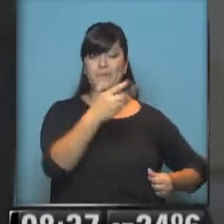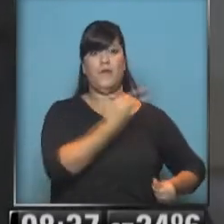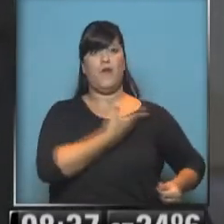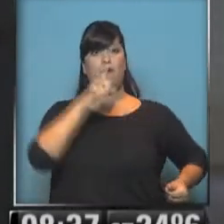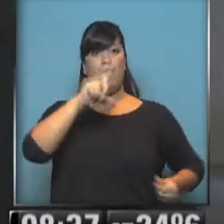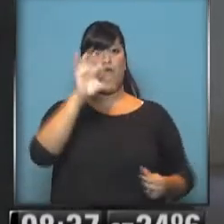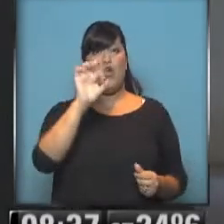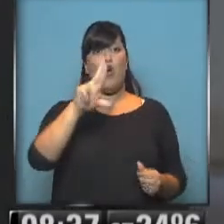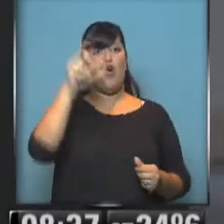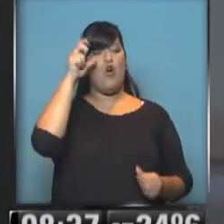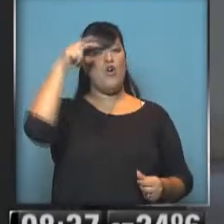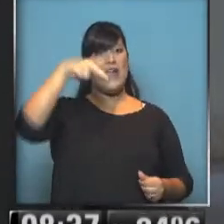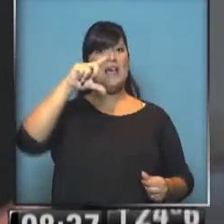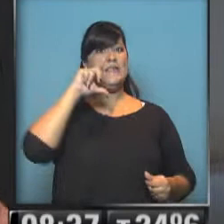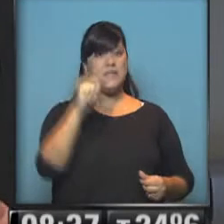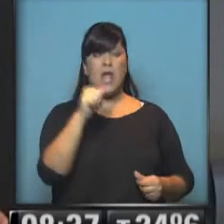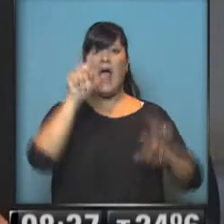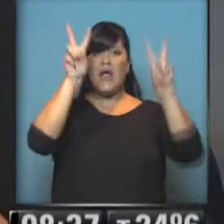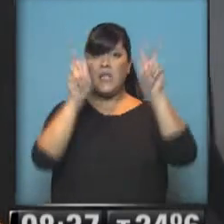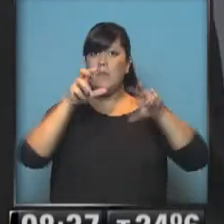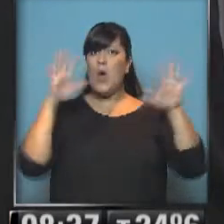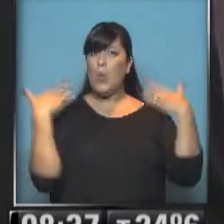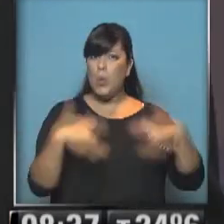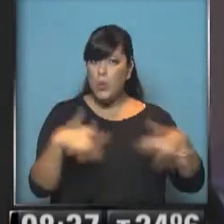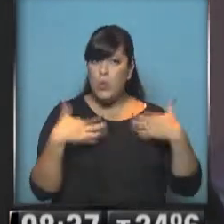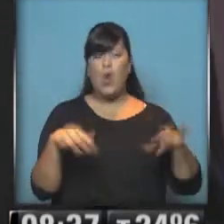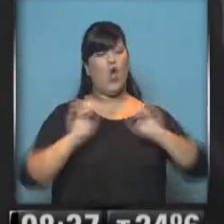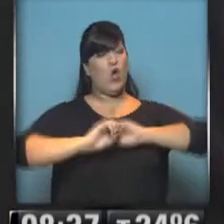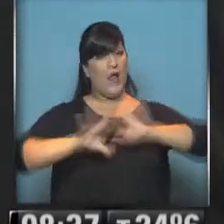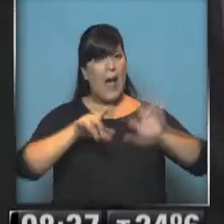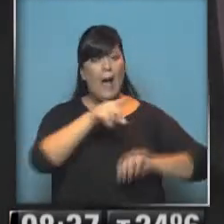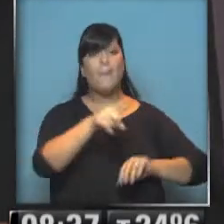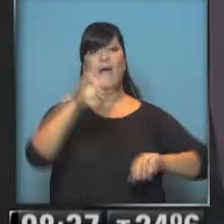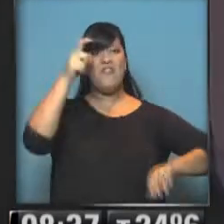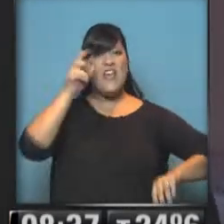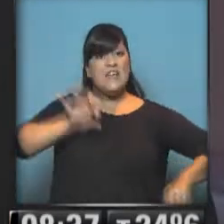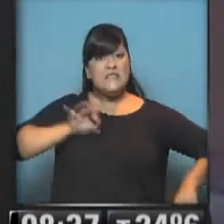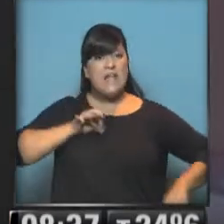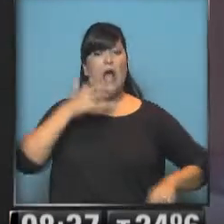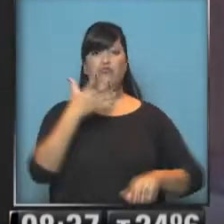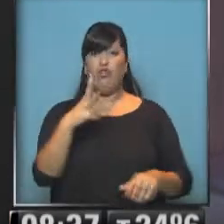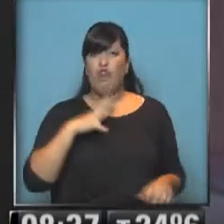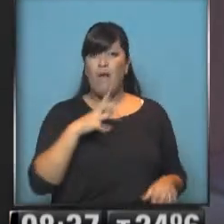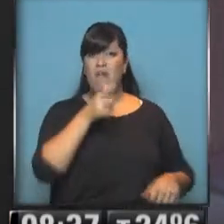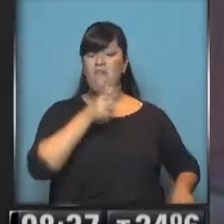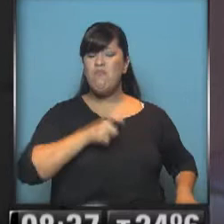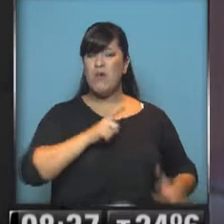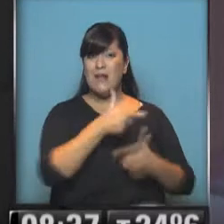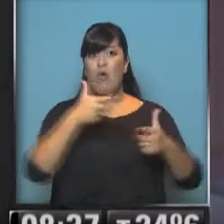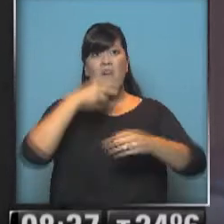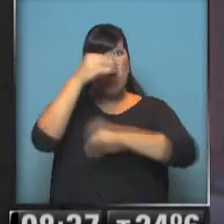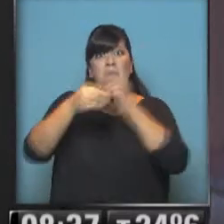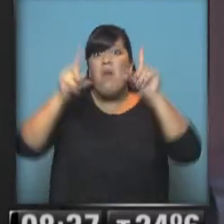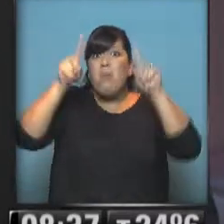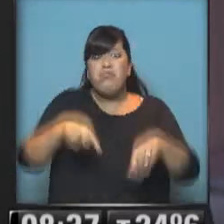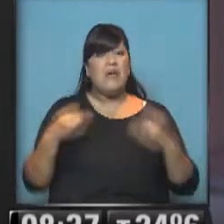Penachi, un caso que ha sido paradigmático en aquellos años y que ha recorrido estos 10 años sin tener una respuesta. La familia no sabe lo que pasó.